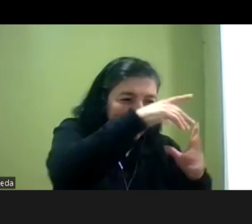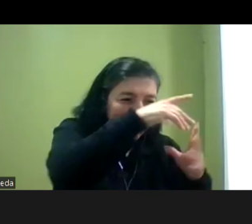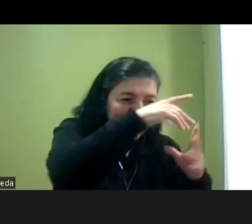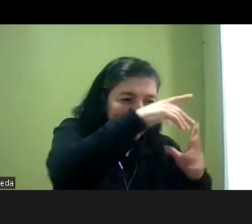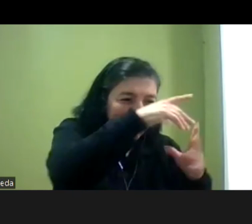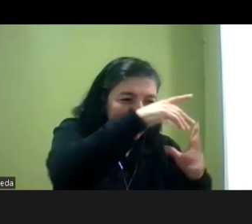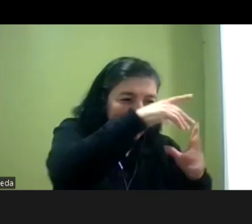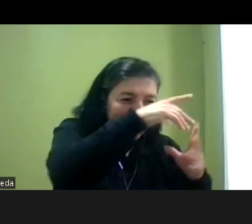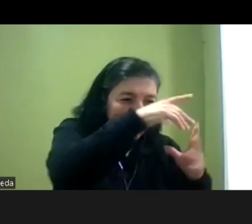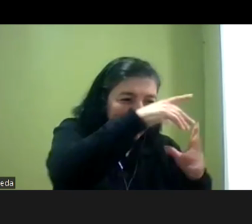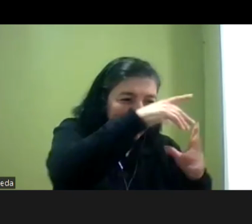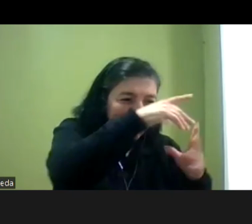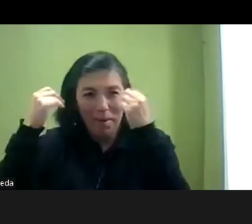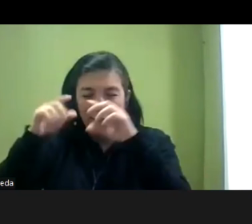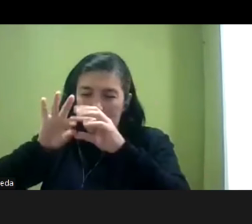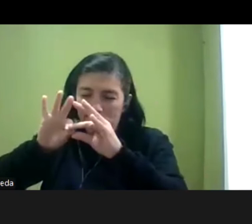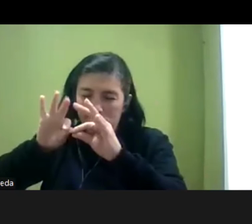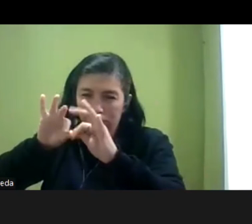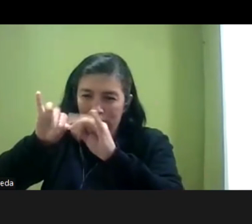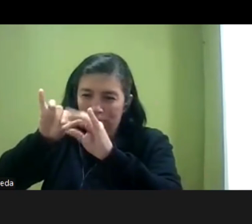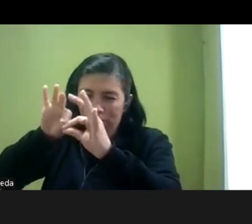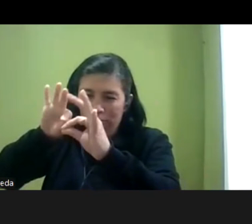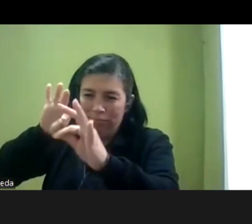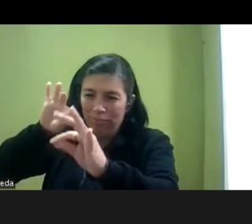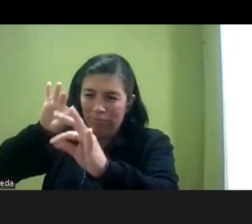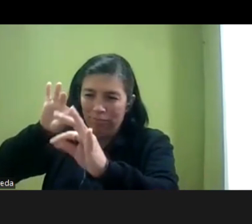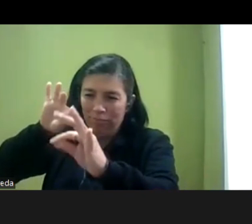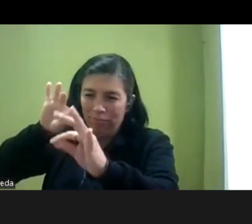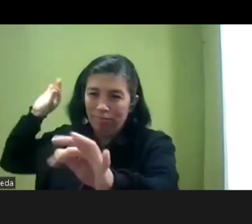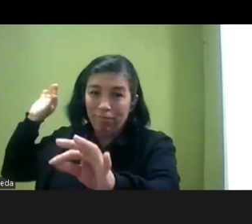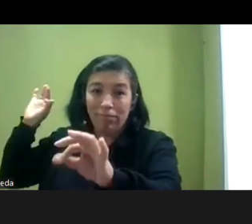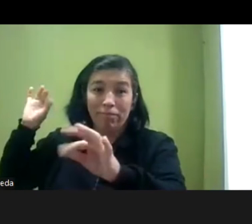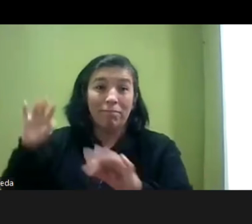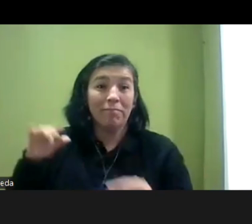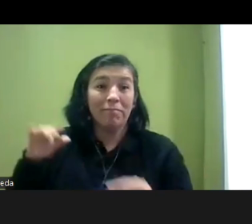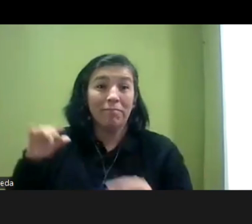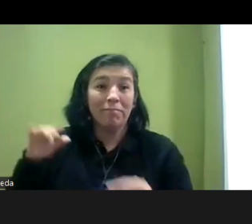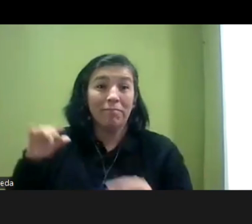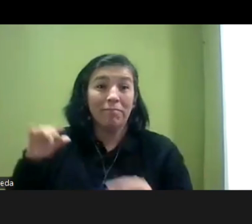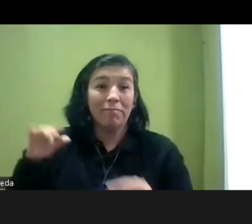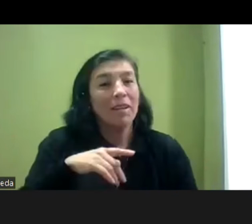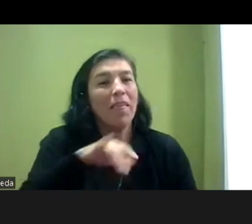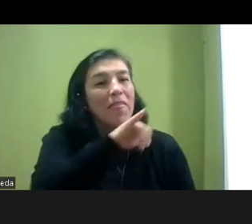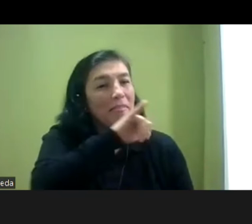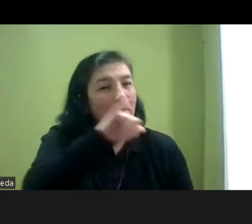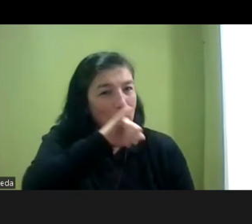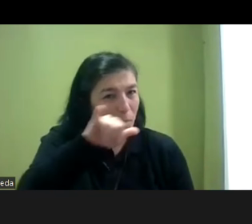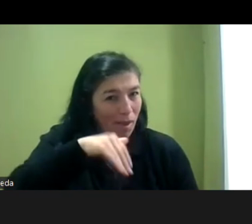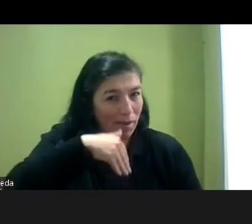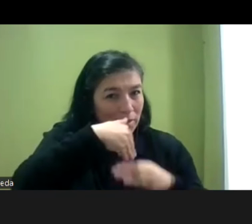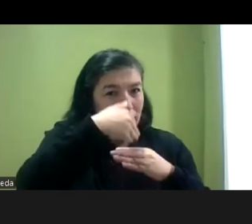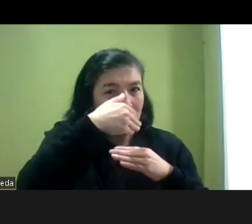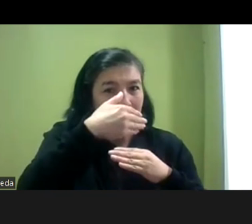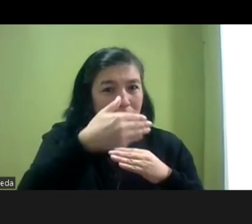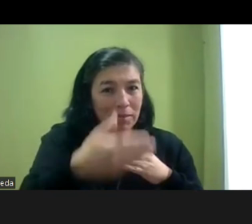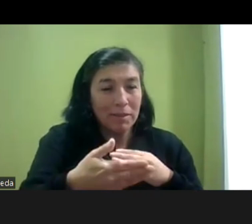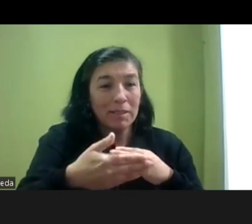tener ya hatos domesticados en forma permanente es posterior. En cambio,